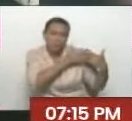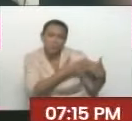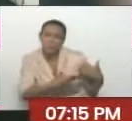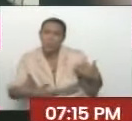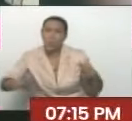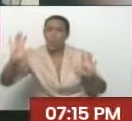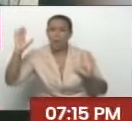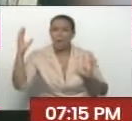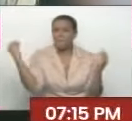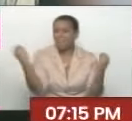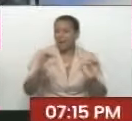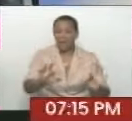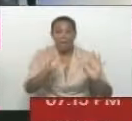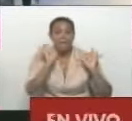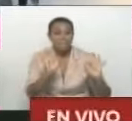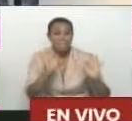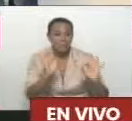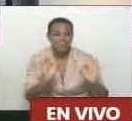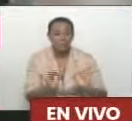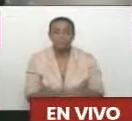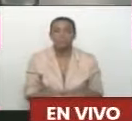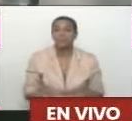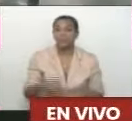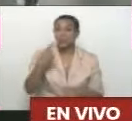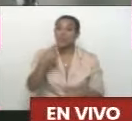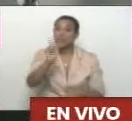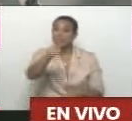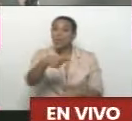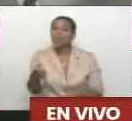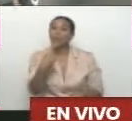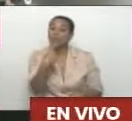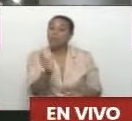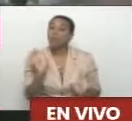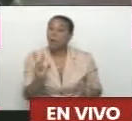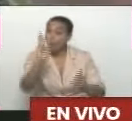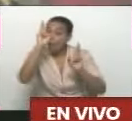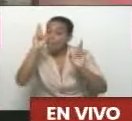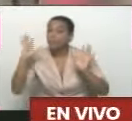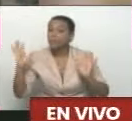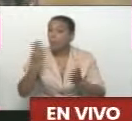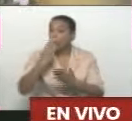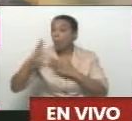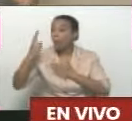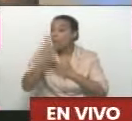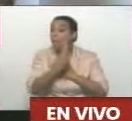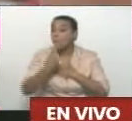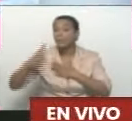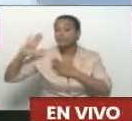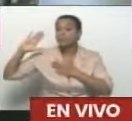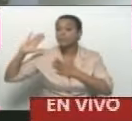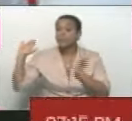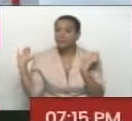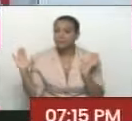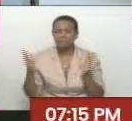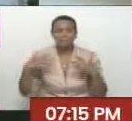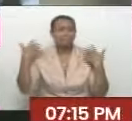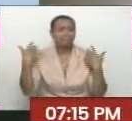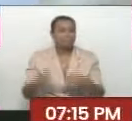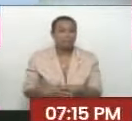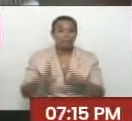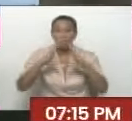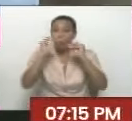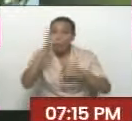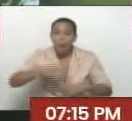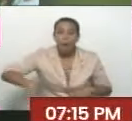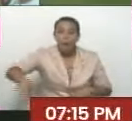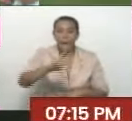carnavales especiales. ¿Lo dije o no lo dije? ¿Ah? Y así sucedió, una alegría. Mira, toda